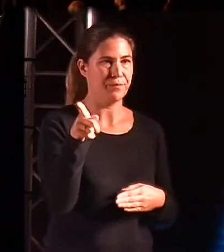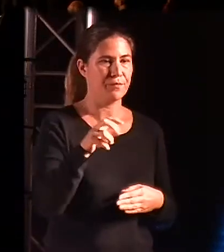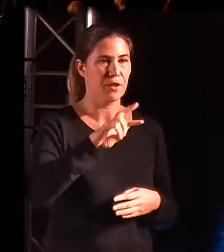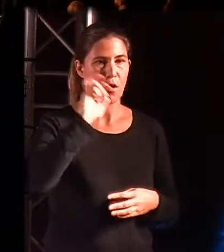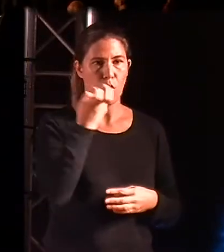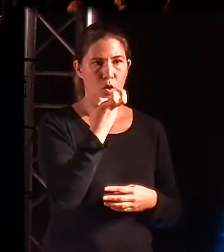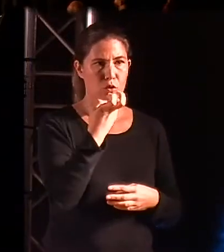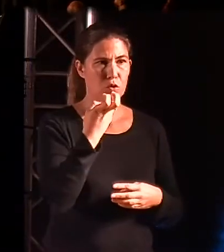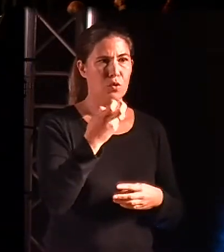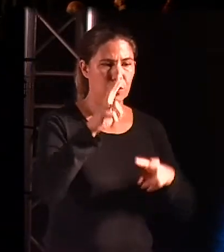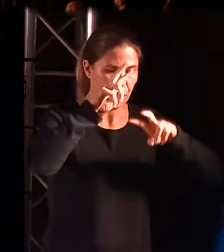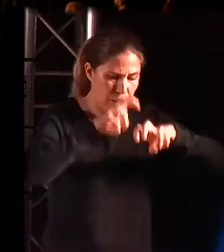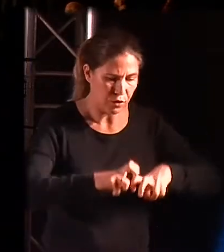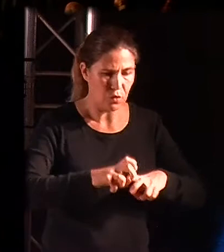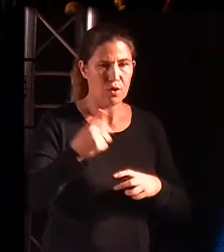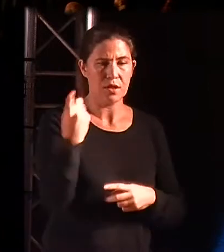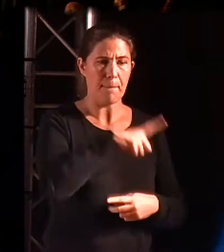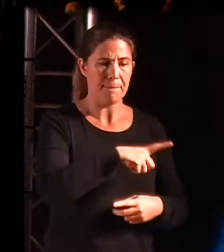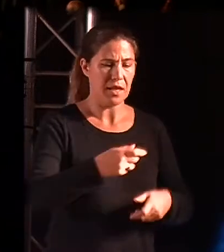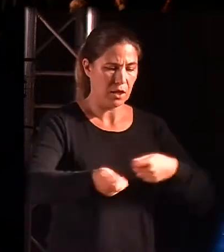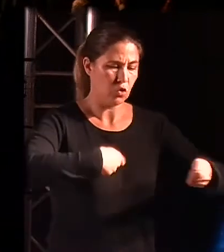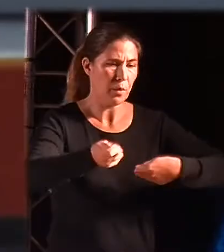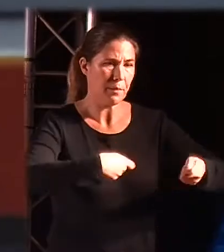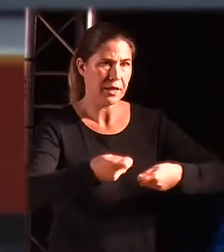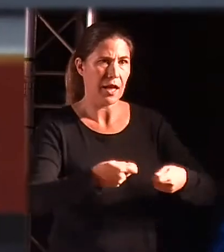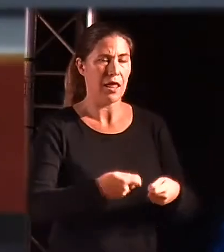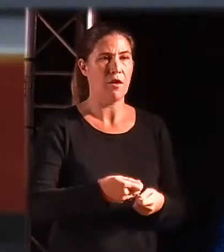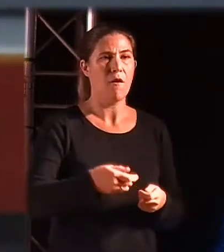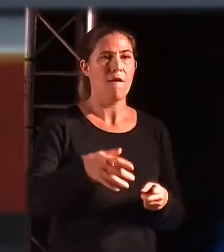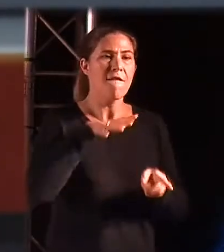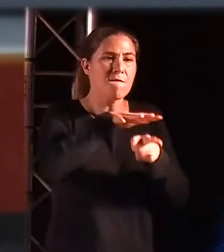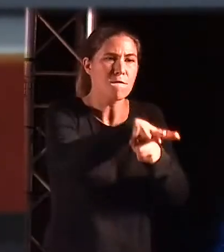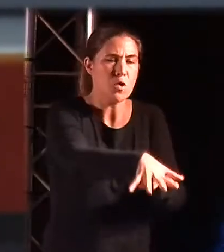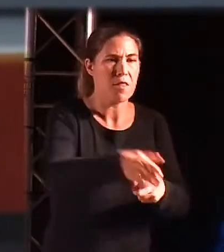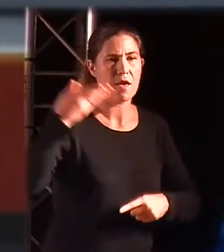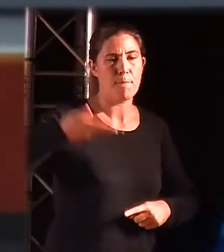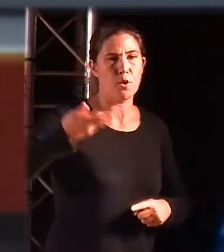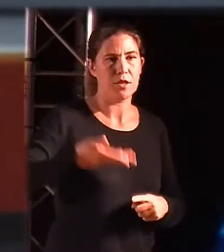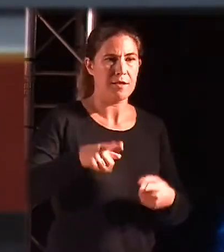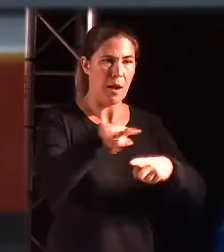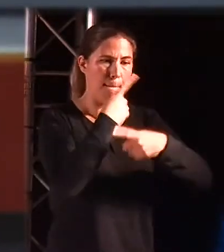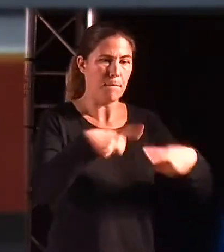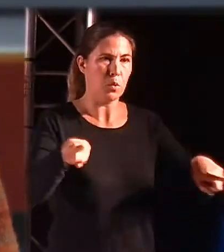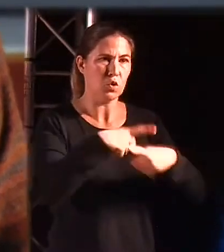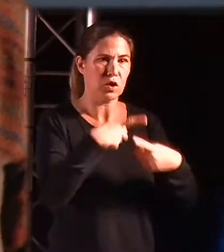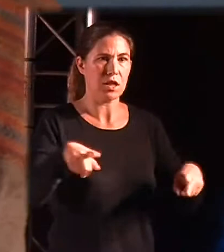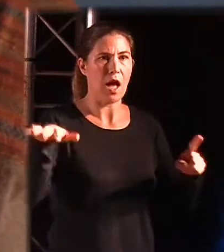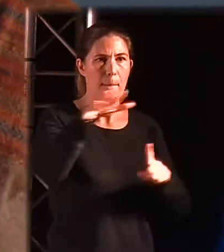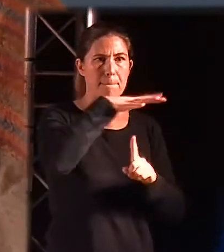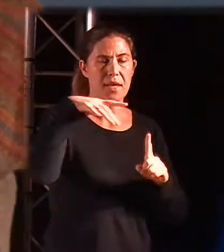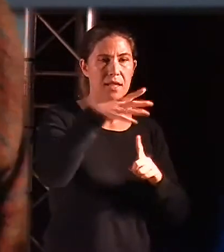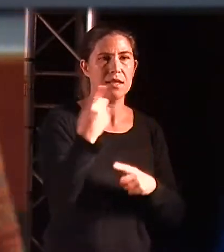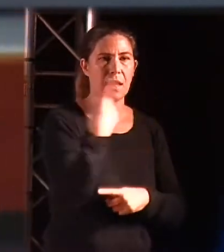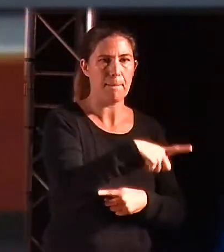En otro estudio se vio que había en supermercados una influencia poderosa entre la música ambiente y el tipo de